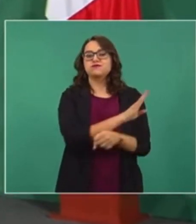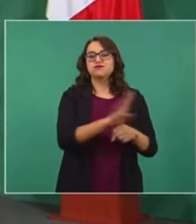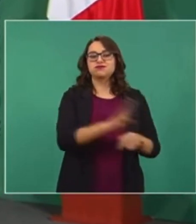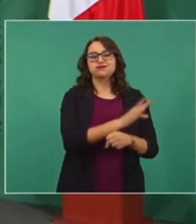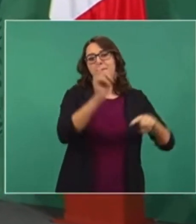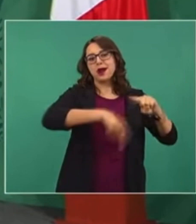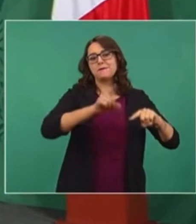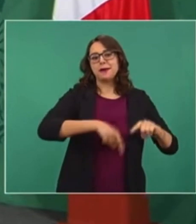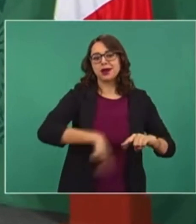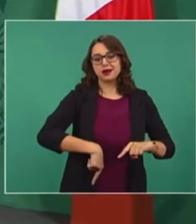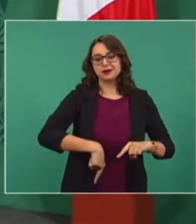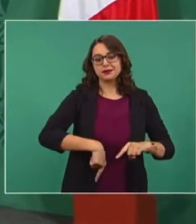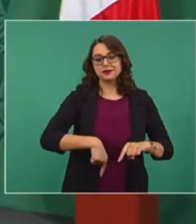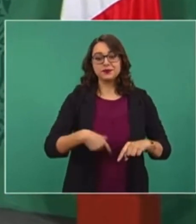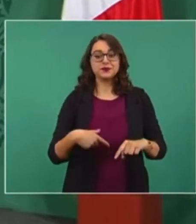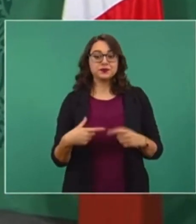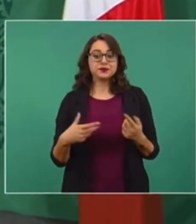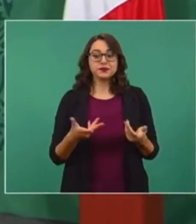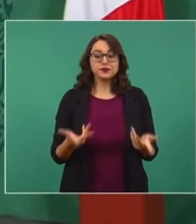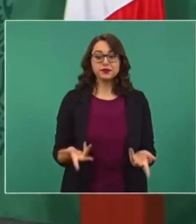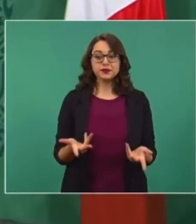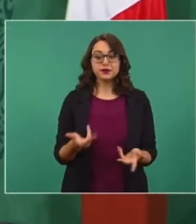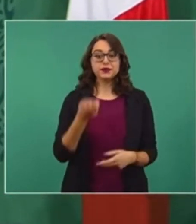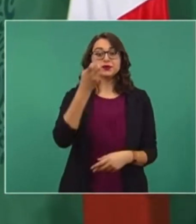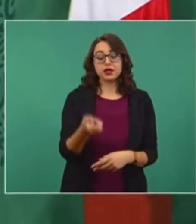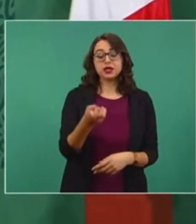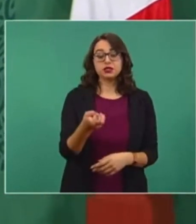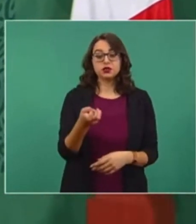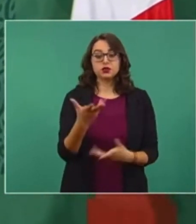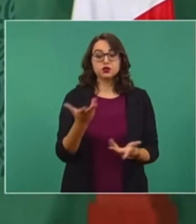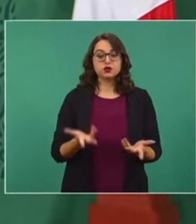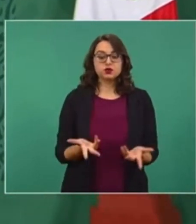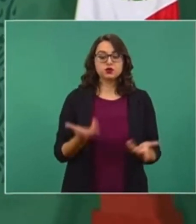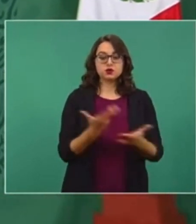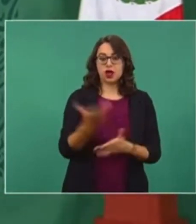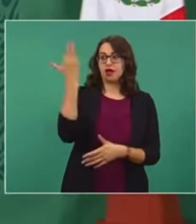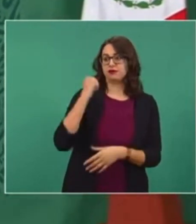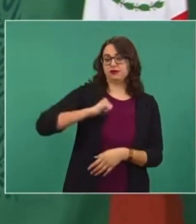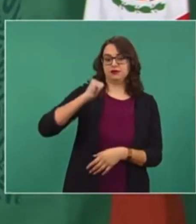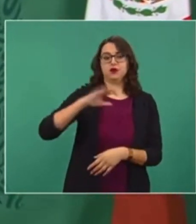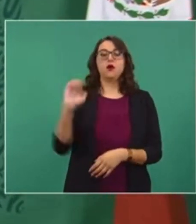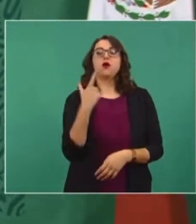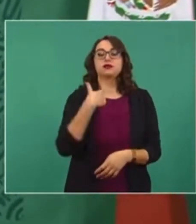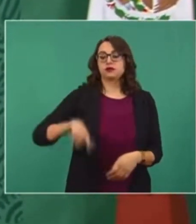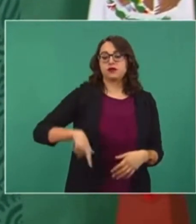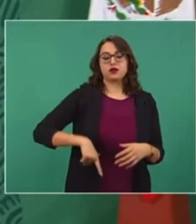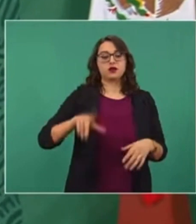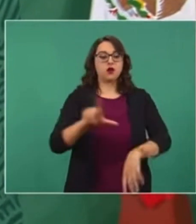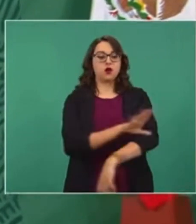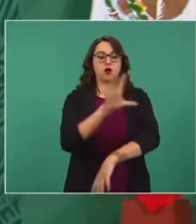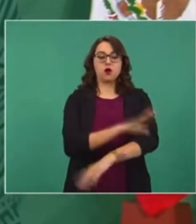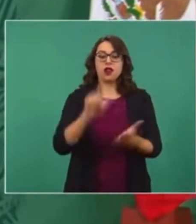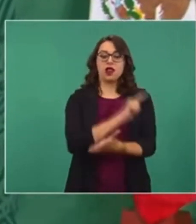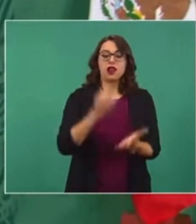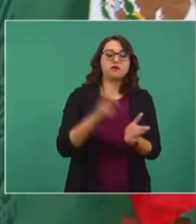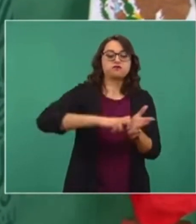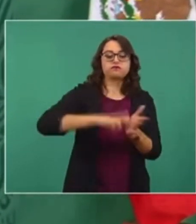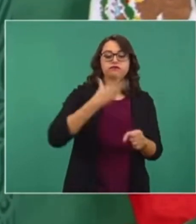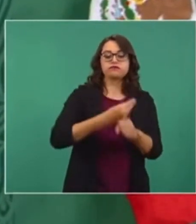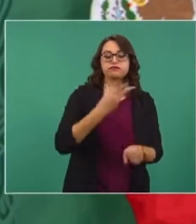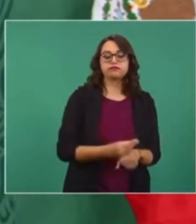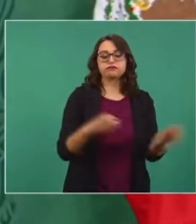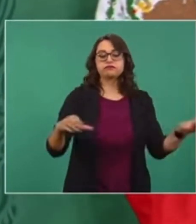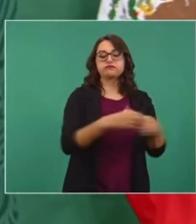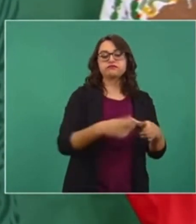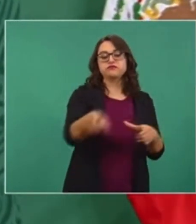actual, lo que fue la llamada reforma energética, que favorece a